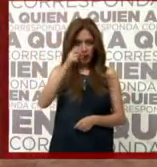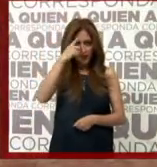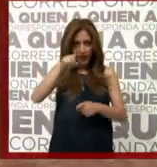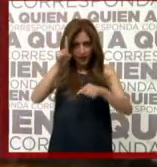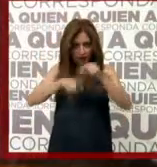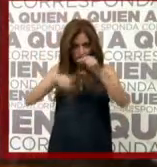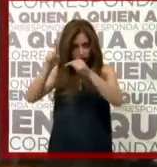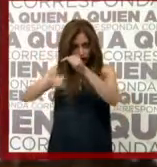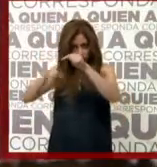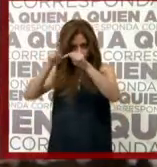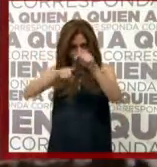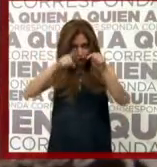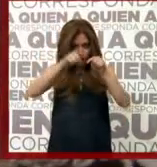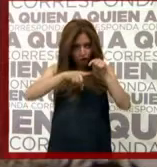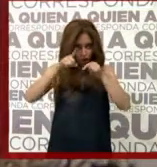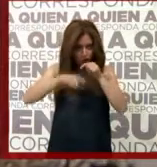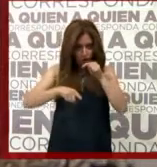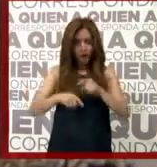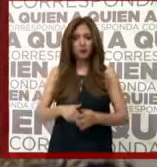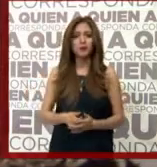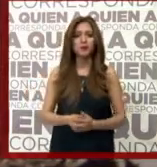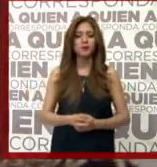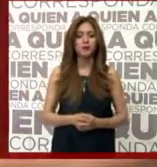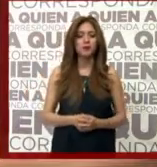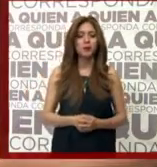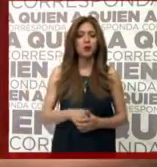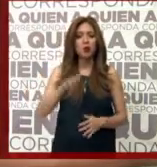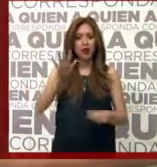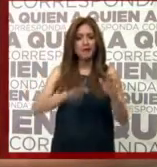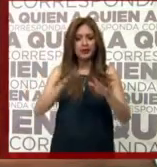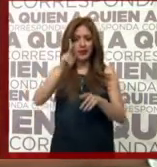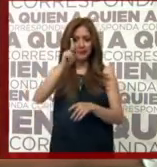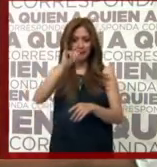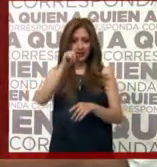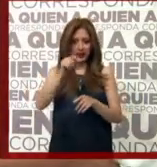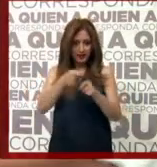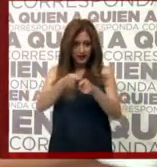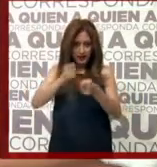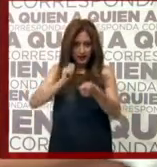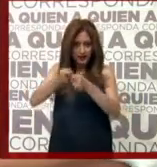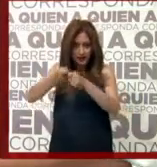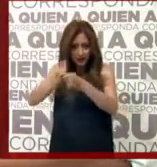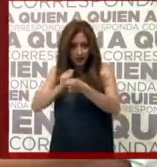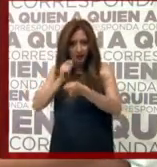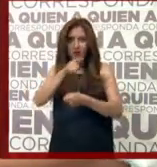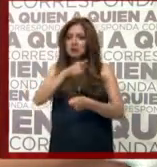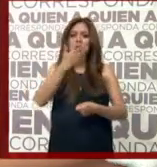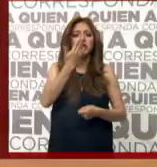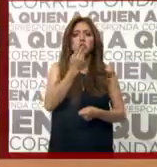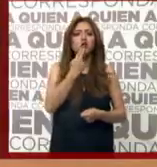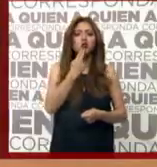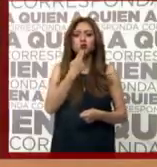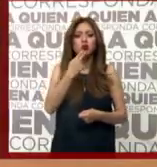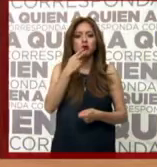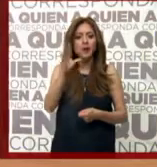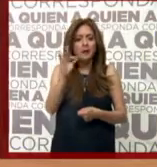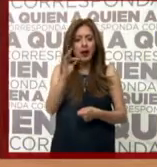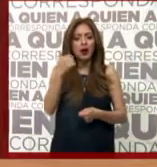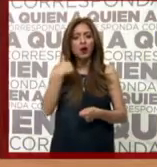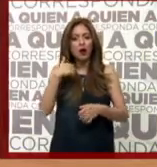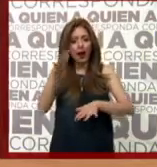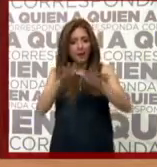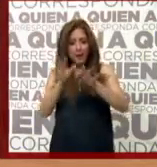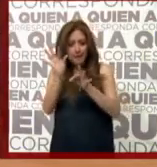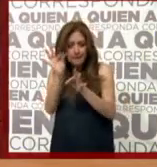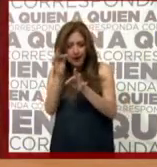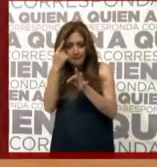desarmar. Nada más. Prácticamente a veces con las pinzas. Generalmente no llevan pegamento. O sea, les pongo a veces